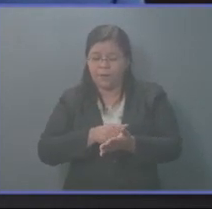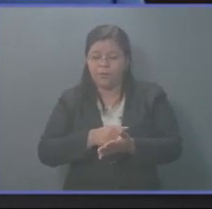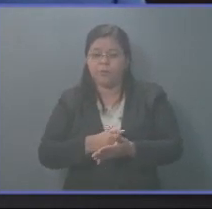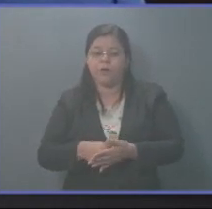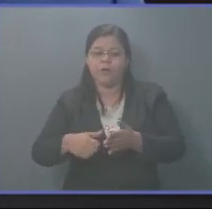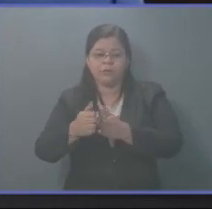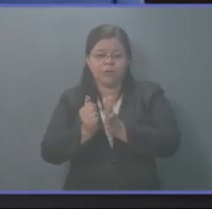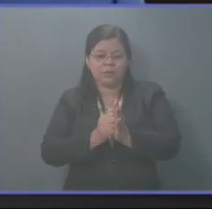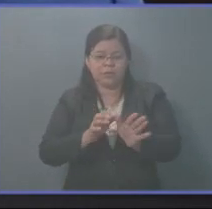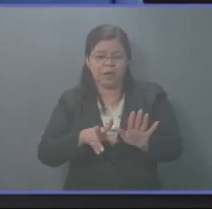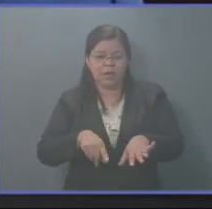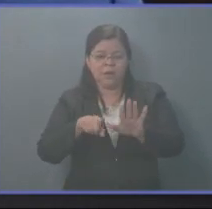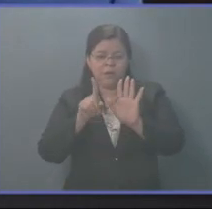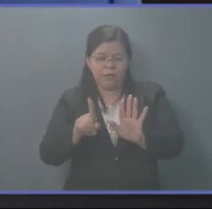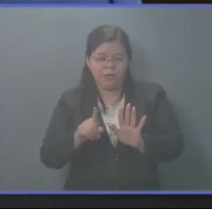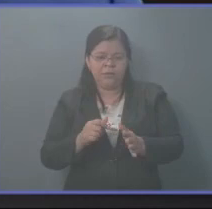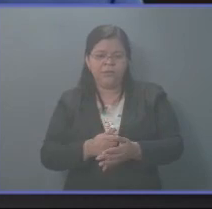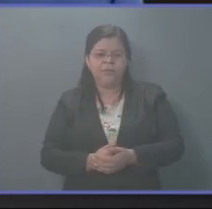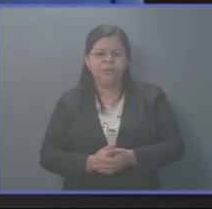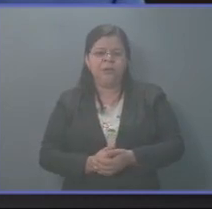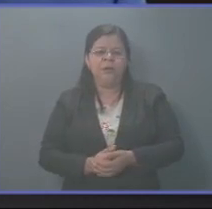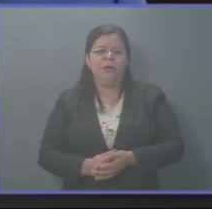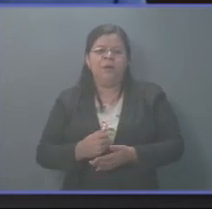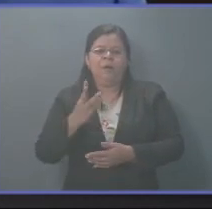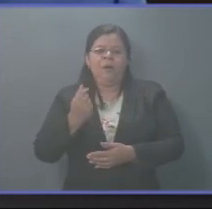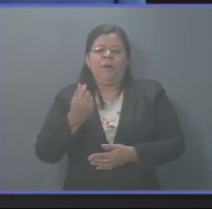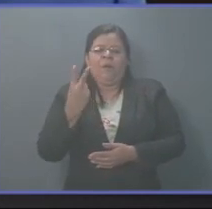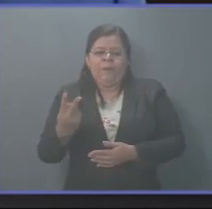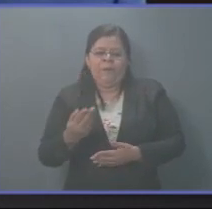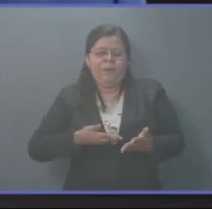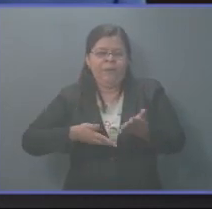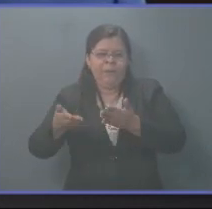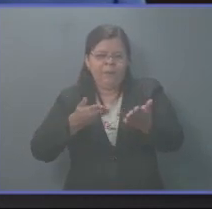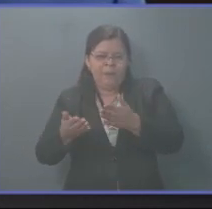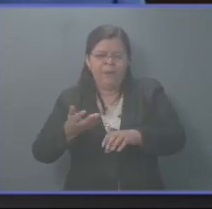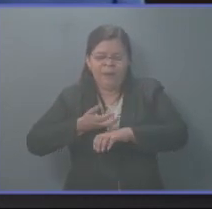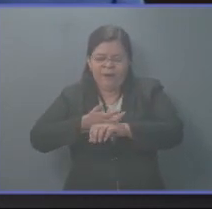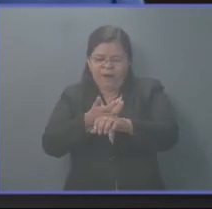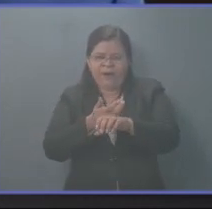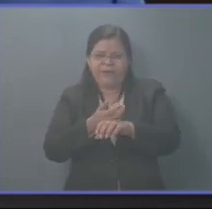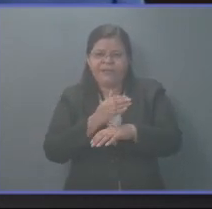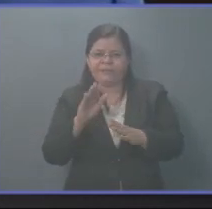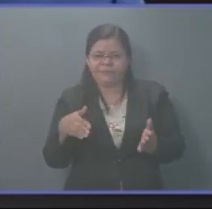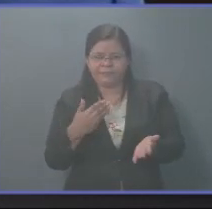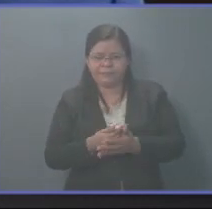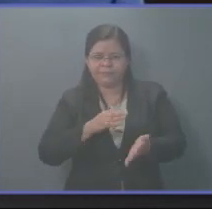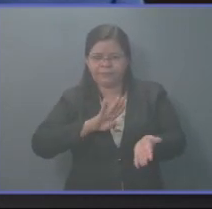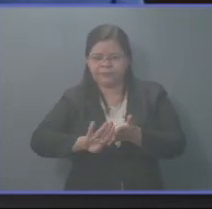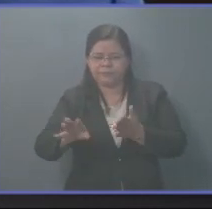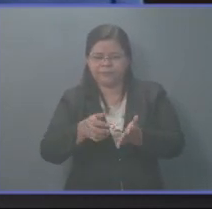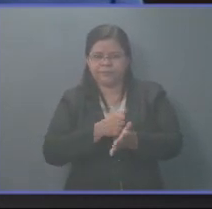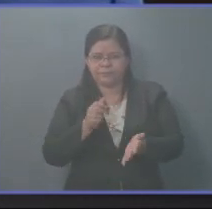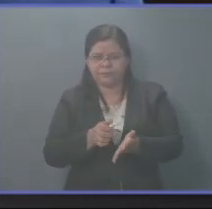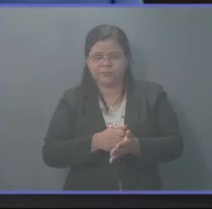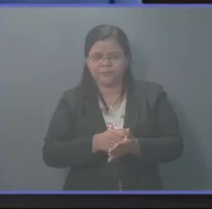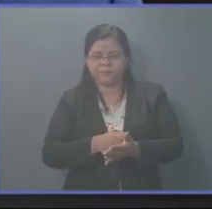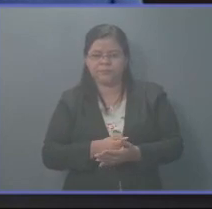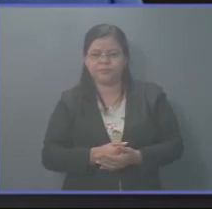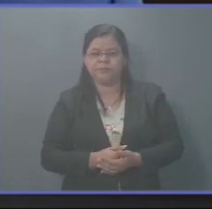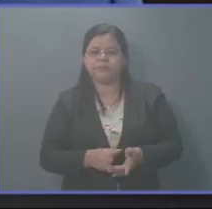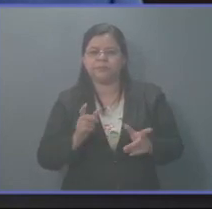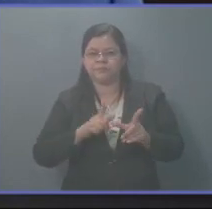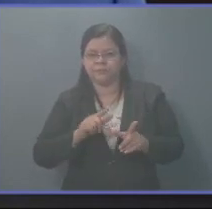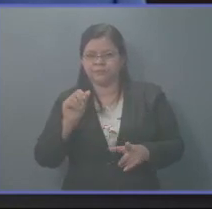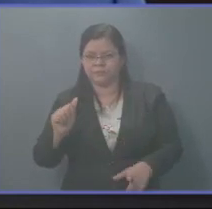en el artículo 16 cuando corresponda. Número 2, servicios de transporte vehicular en la jurisdicción del municipio pagarán un impuesto mensual de, literal